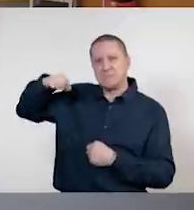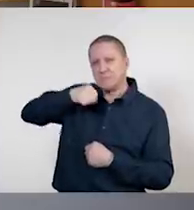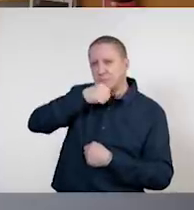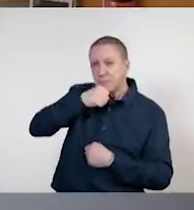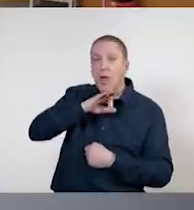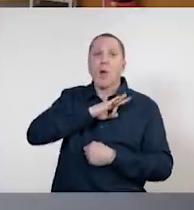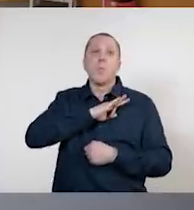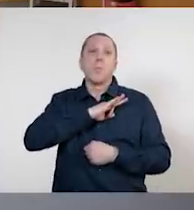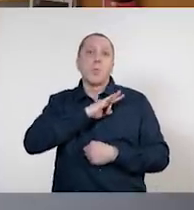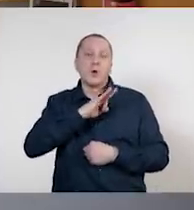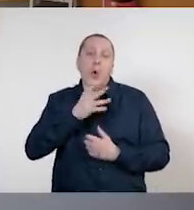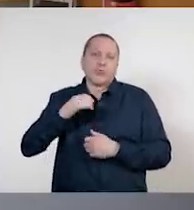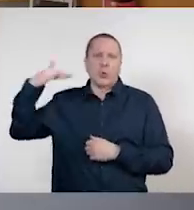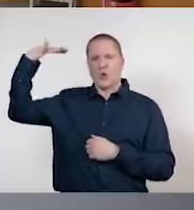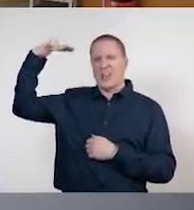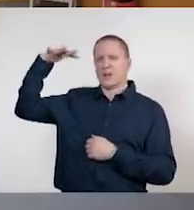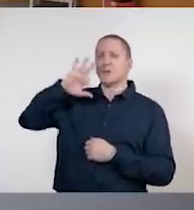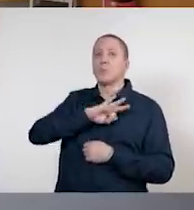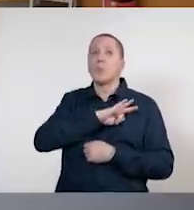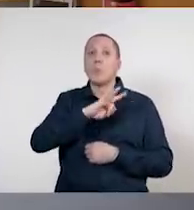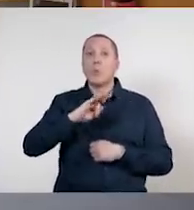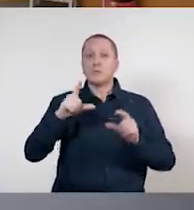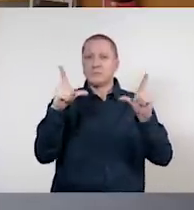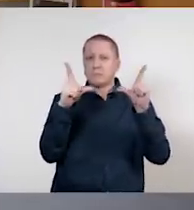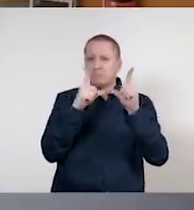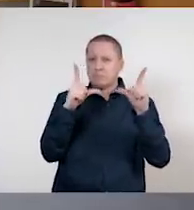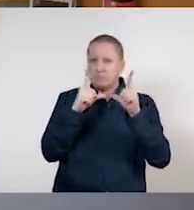pueden tener una credencial de lector y